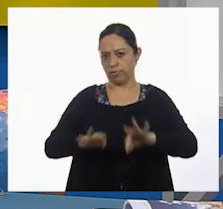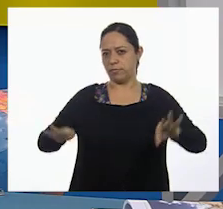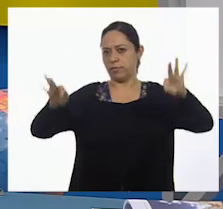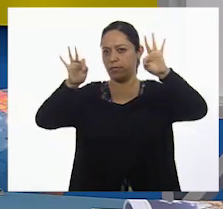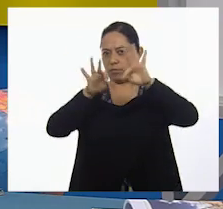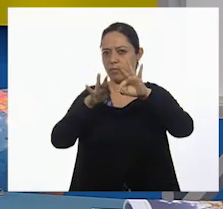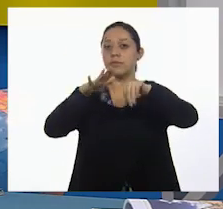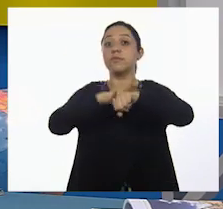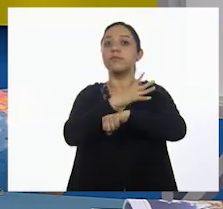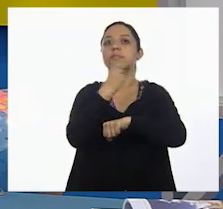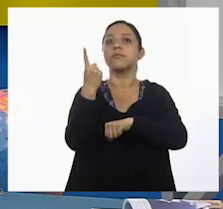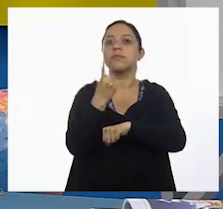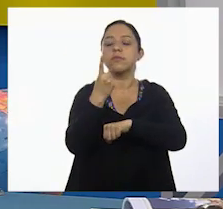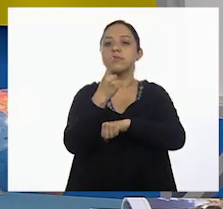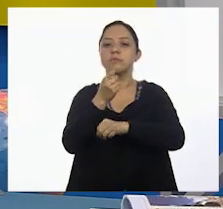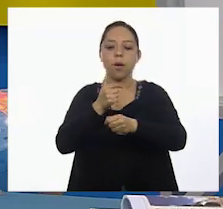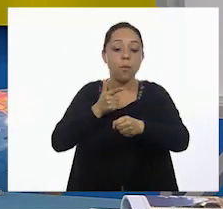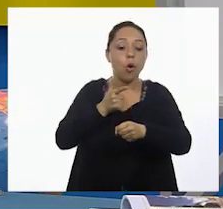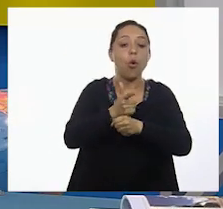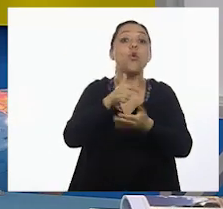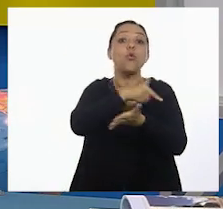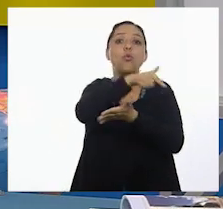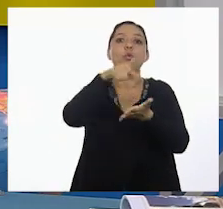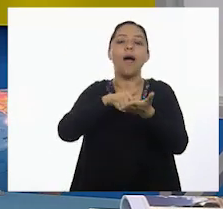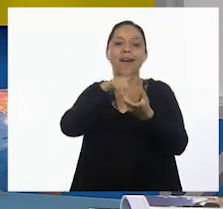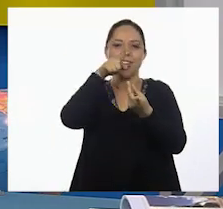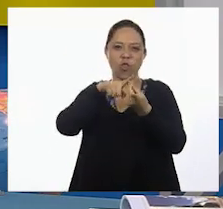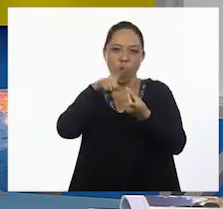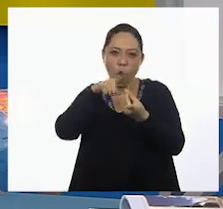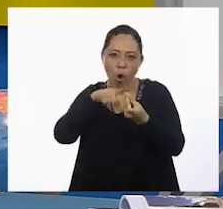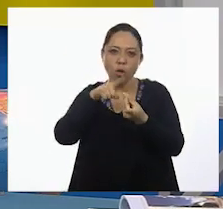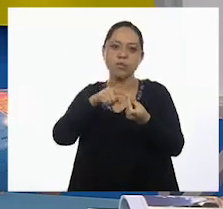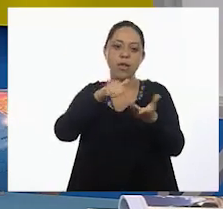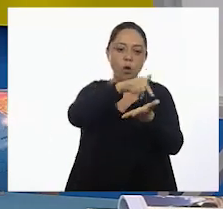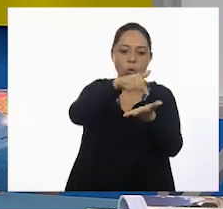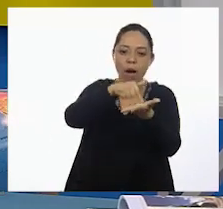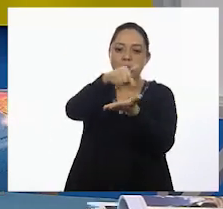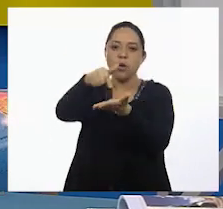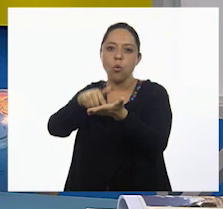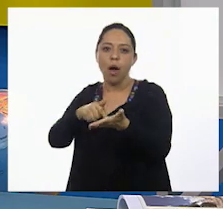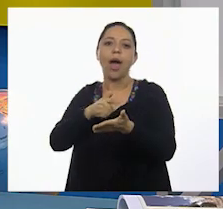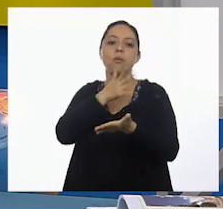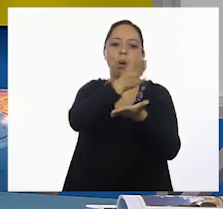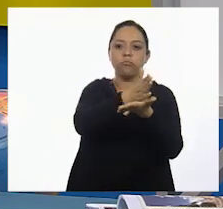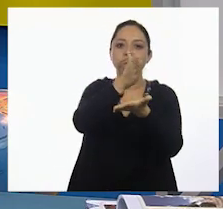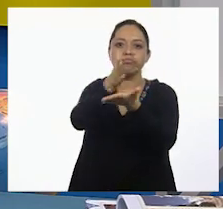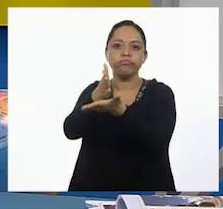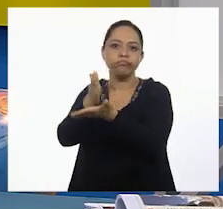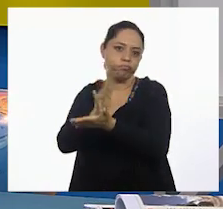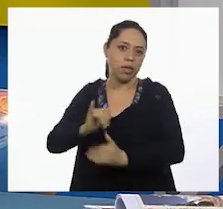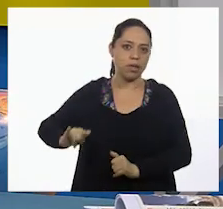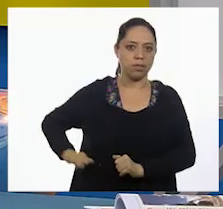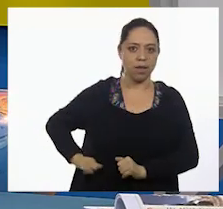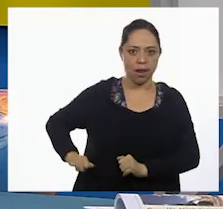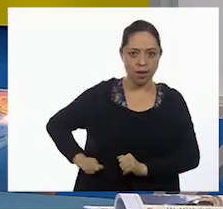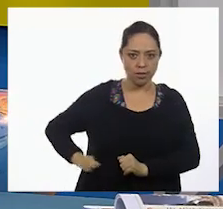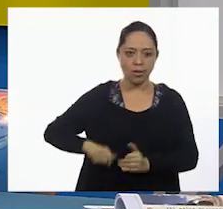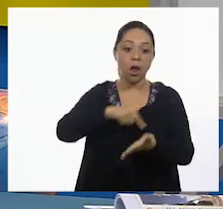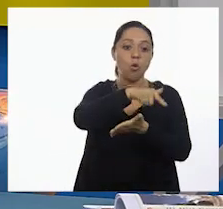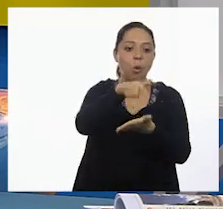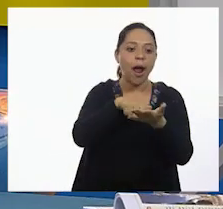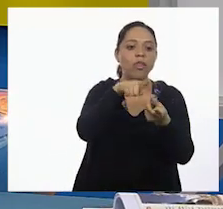porque primero nos permite ubicar el lugar, cuáles son los sitios de interés que pueden estar ahí, su ubicación, si están cerca uno de